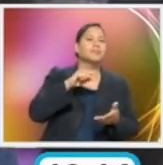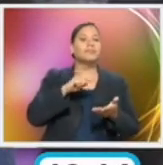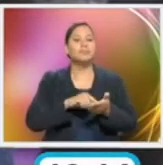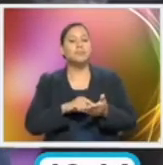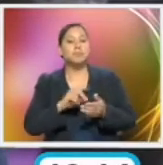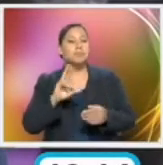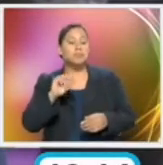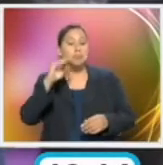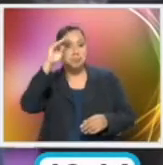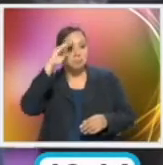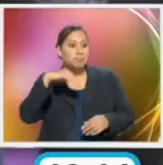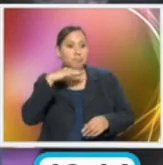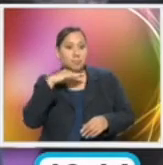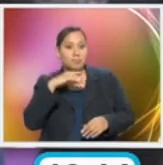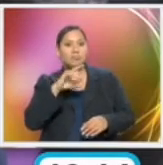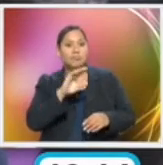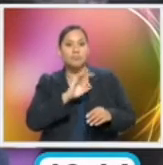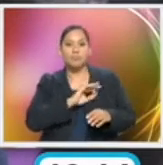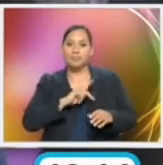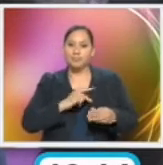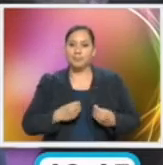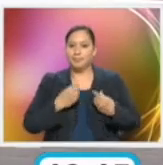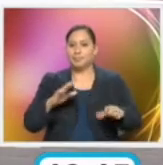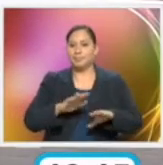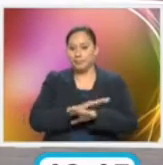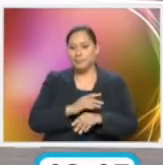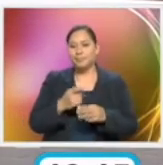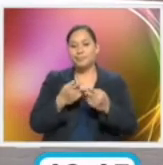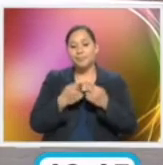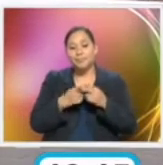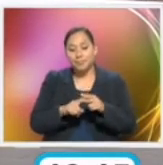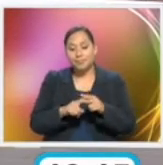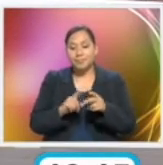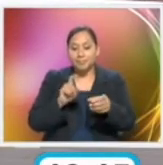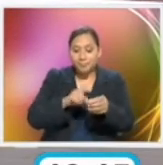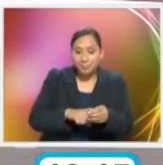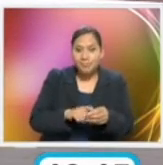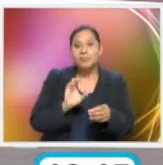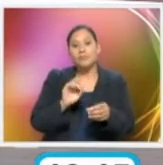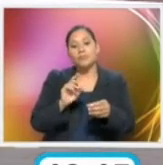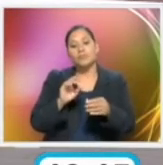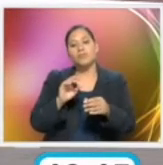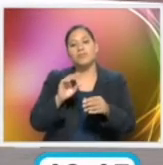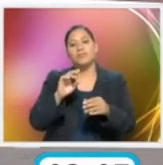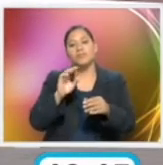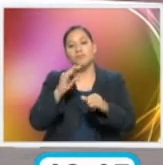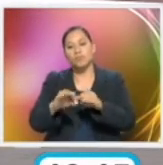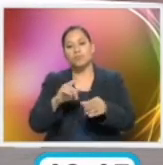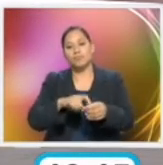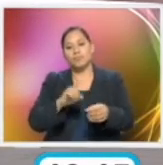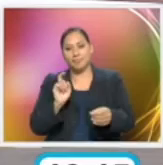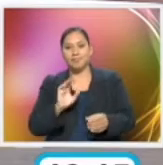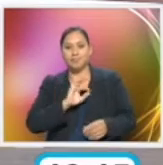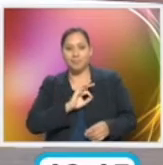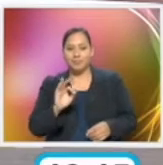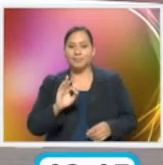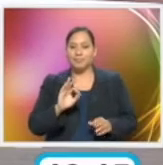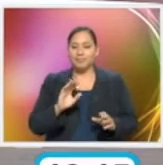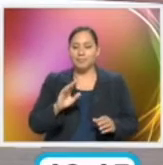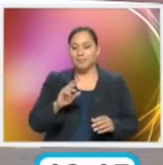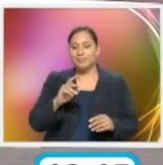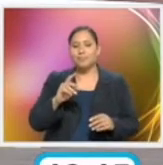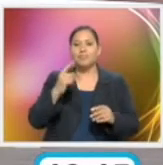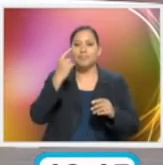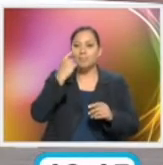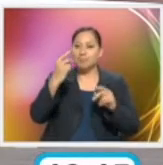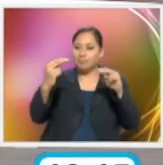tenías previsto, de pronto te puede cambiar. ¿El inicio del principio o el principio del final? Así es, las almas se encuentran a través de